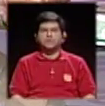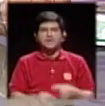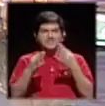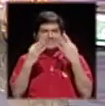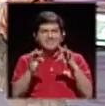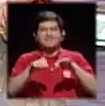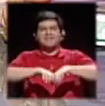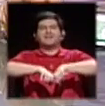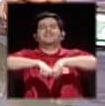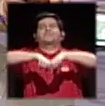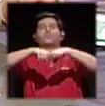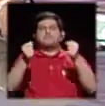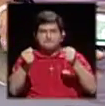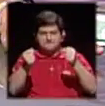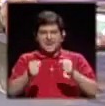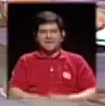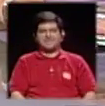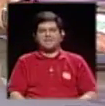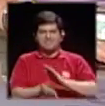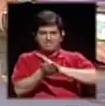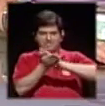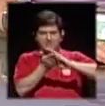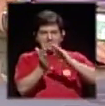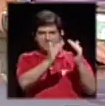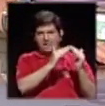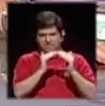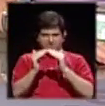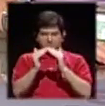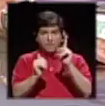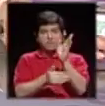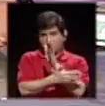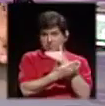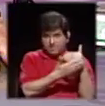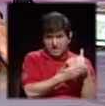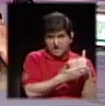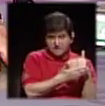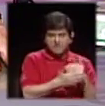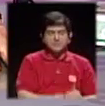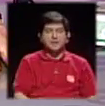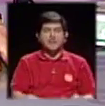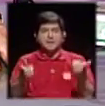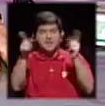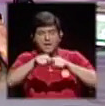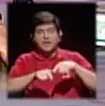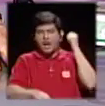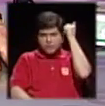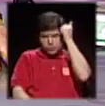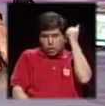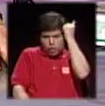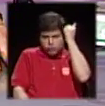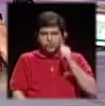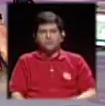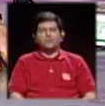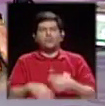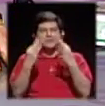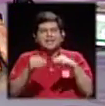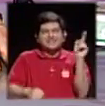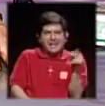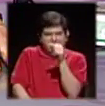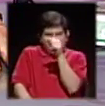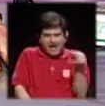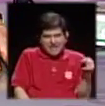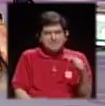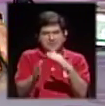de romper la dignidad del pueblo, por una parte, y en el caso de Kosovo incluso de la eliminación de